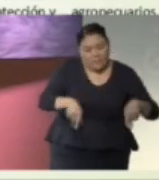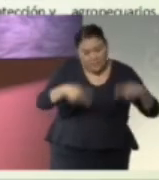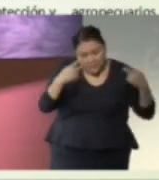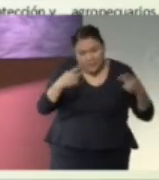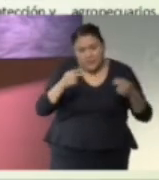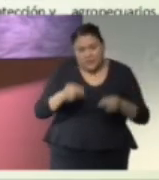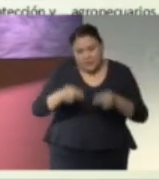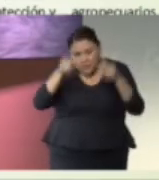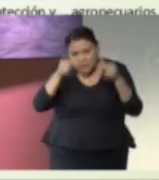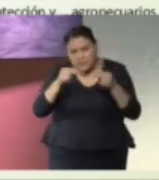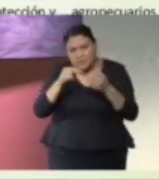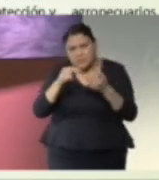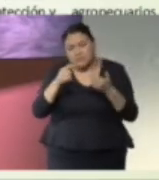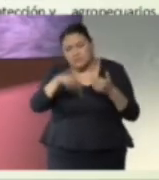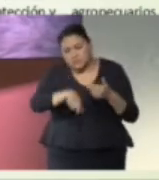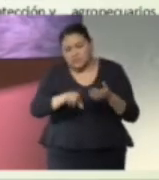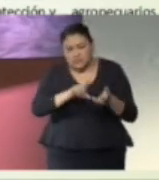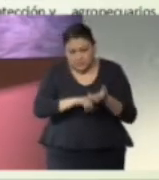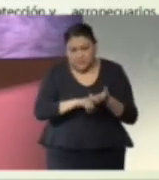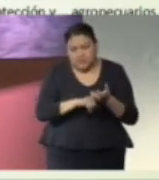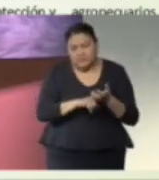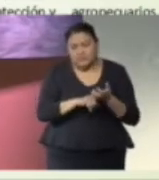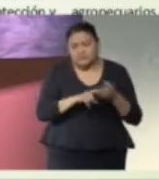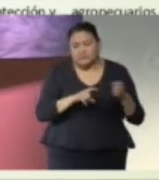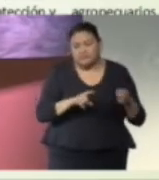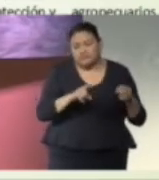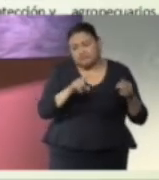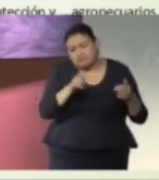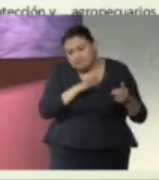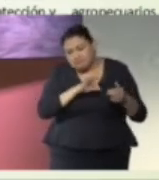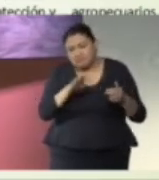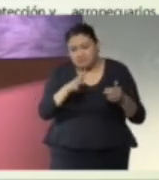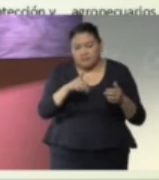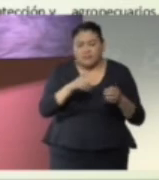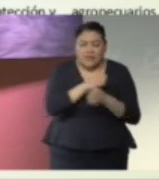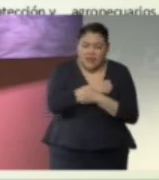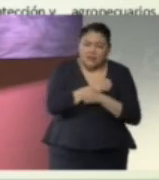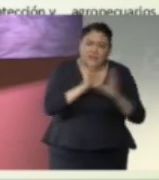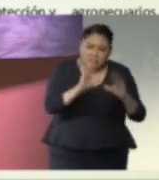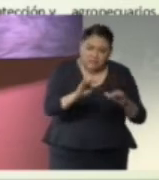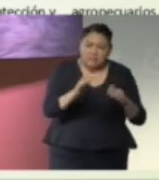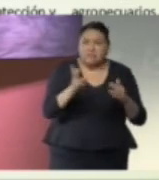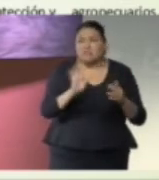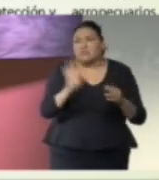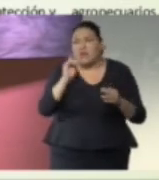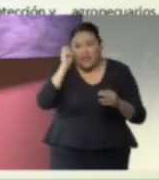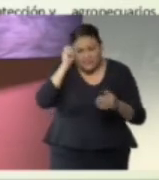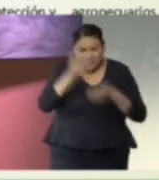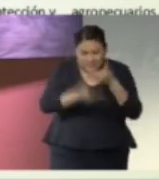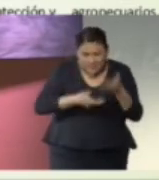o trabajadores de este sector, ¿sí?, que puede ser educación, puede ser